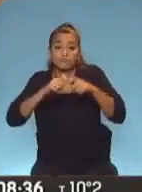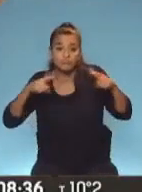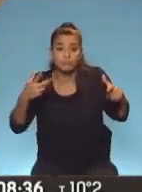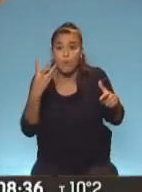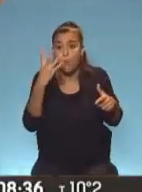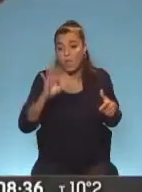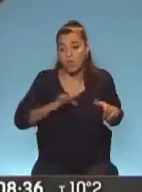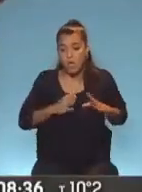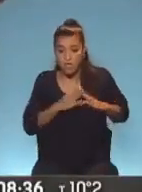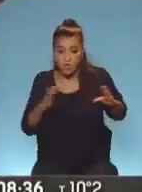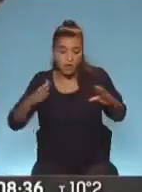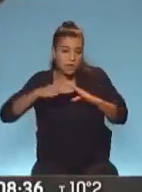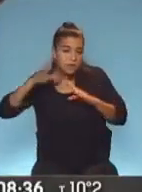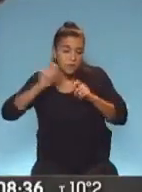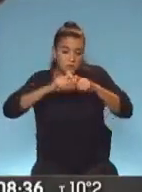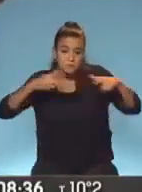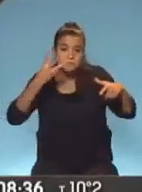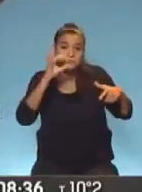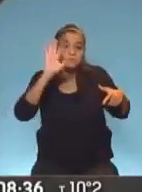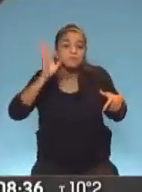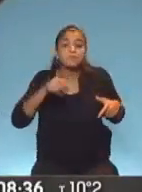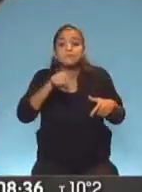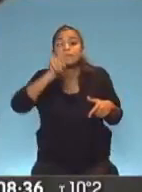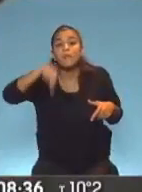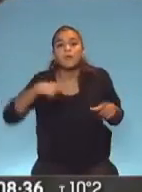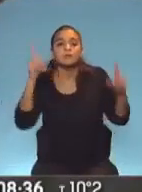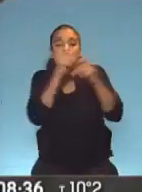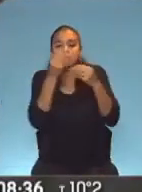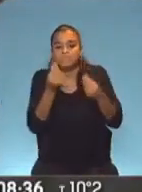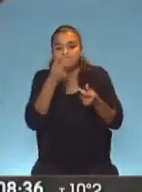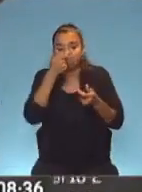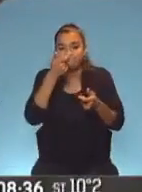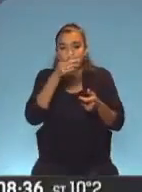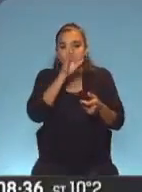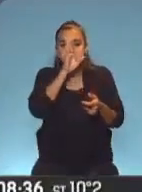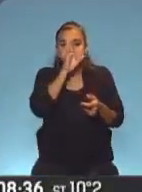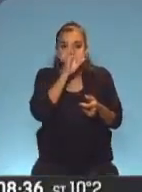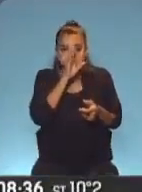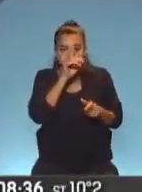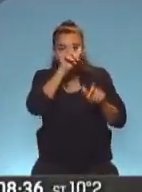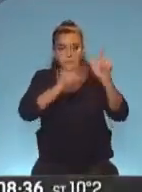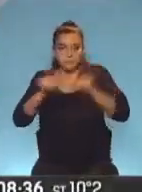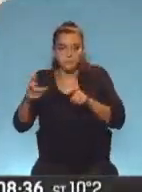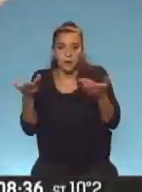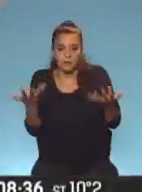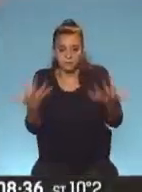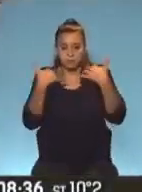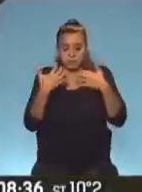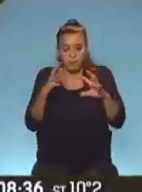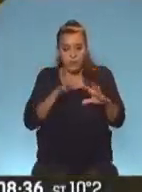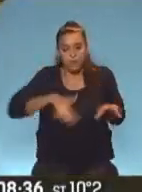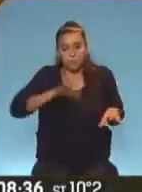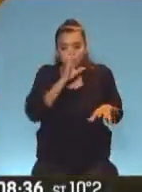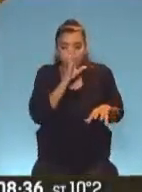de 4 años, el problema que eso generó es que no tenía la capacidad estructural para recibirlos.